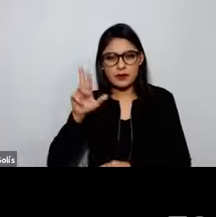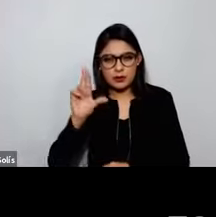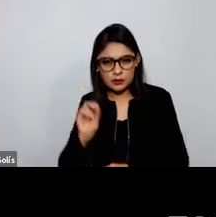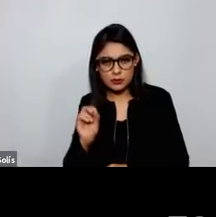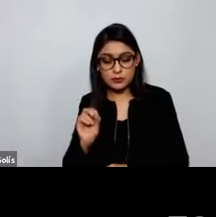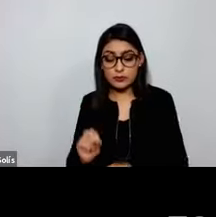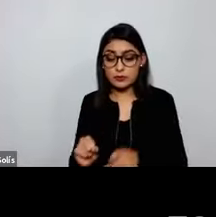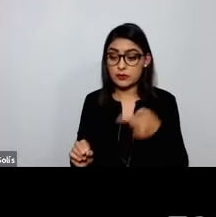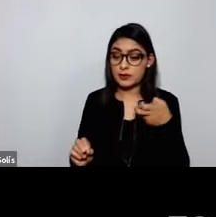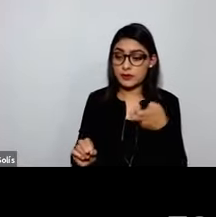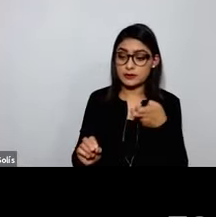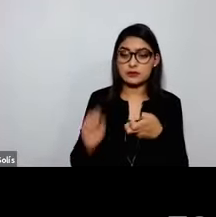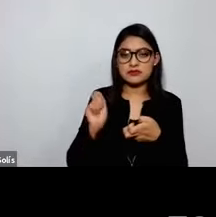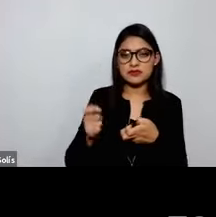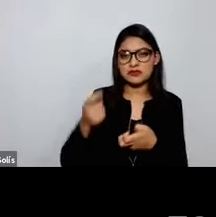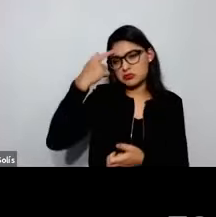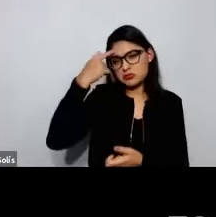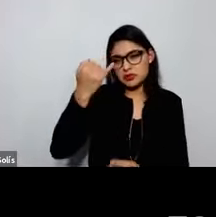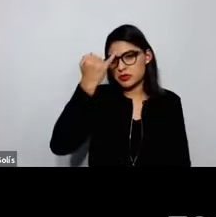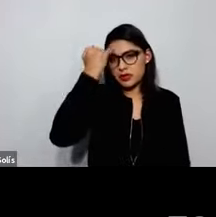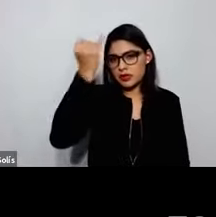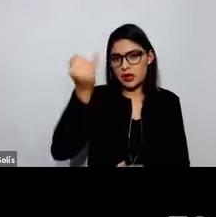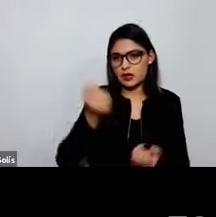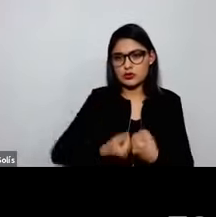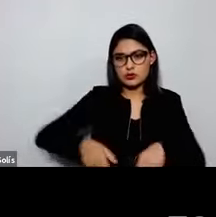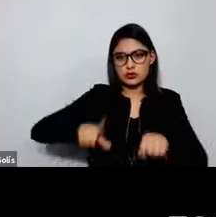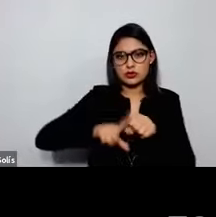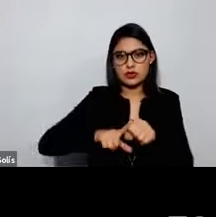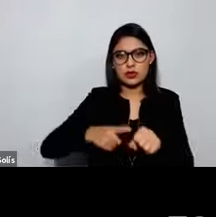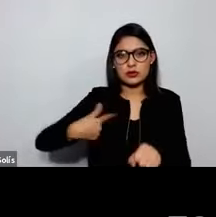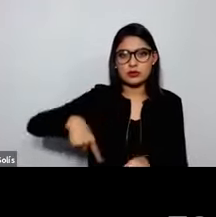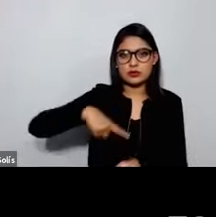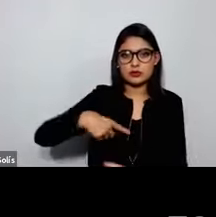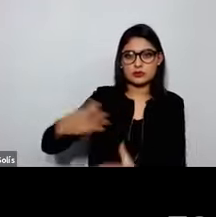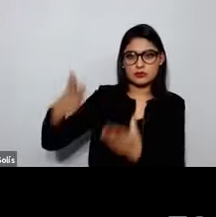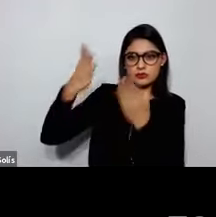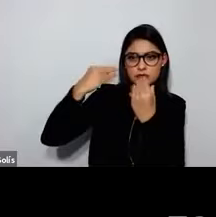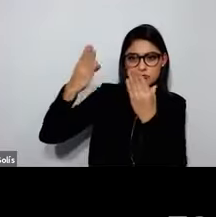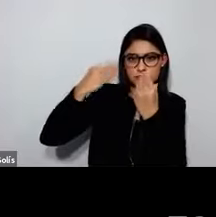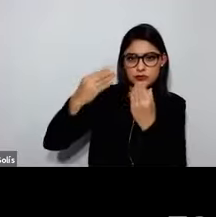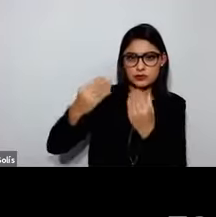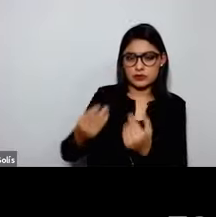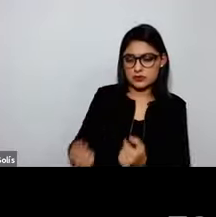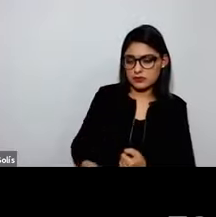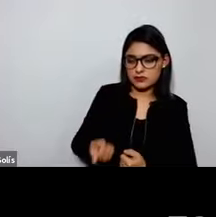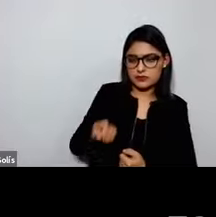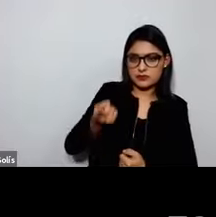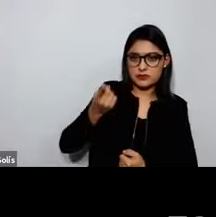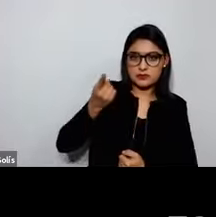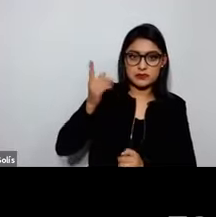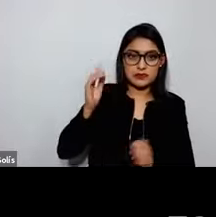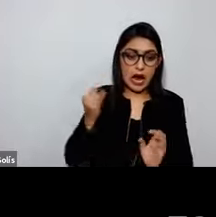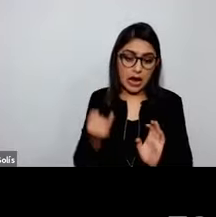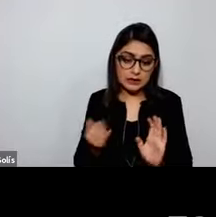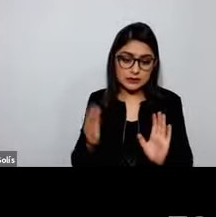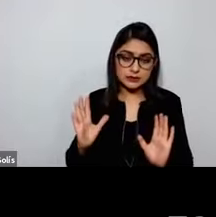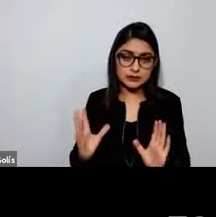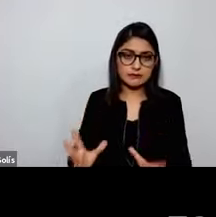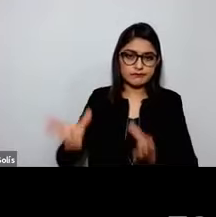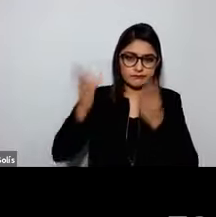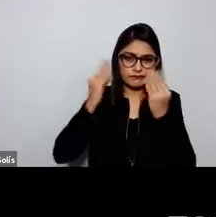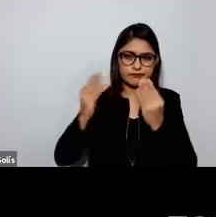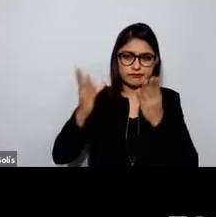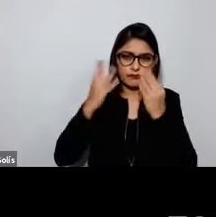una construcción social, en que hemos sido educados, socializados, construidos a partir